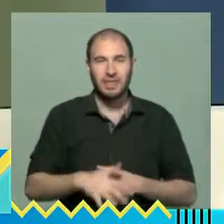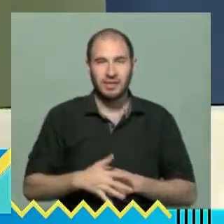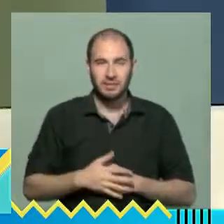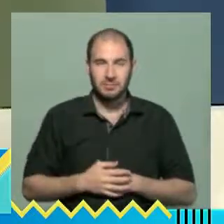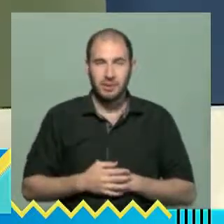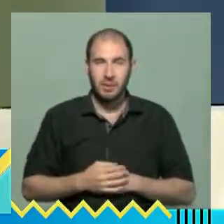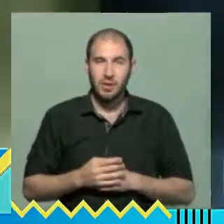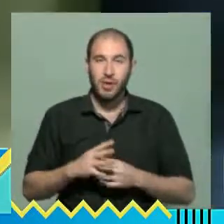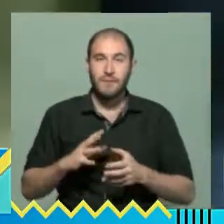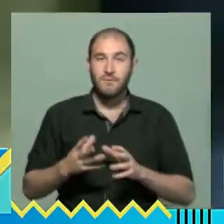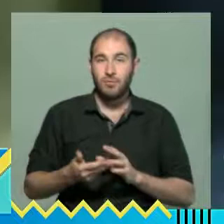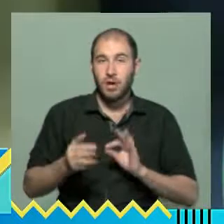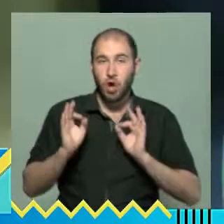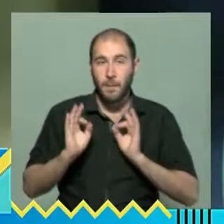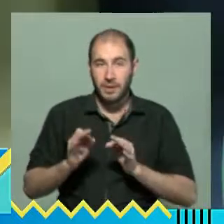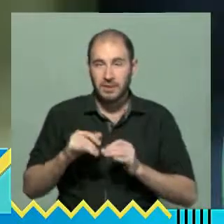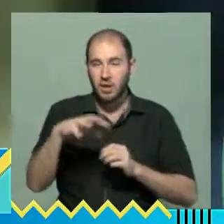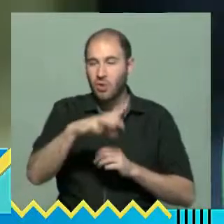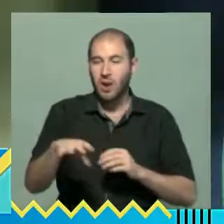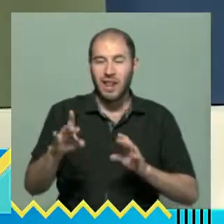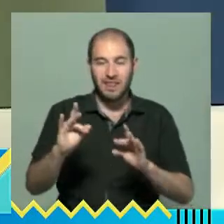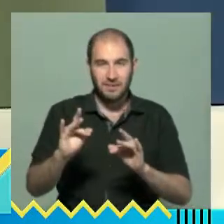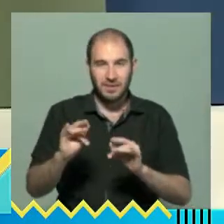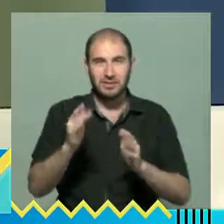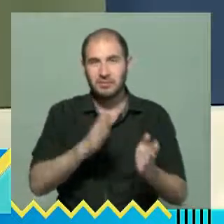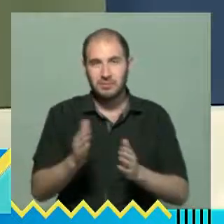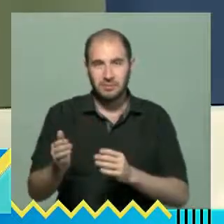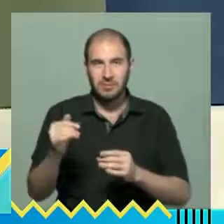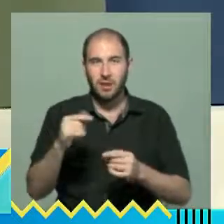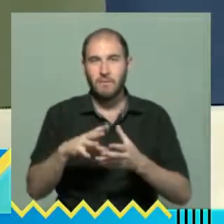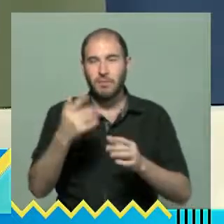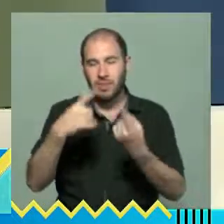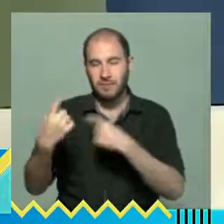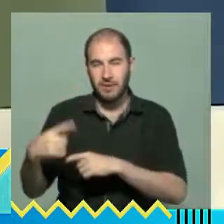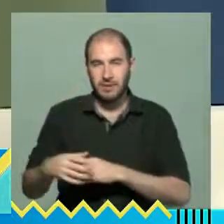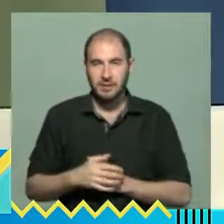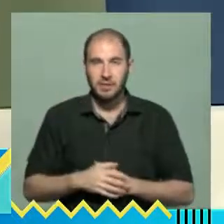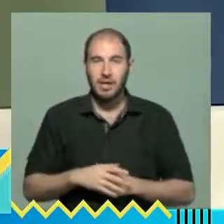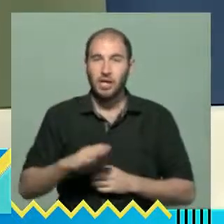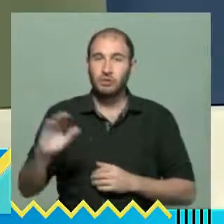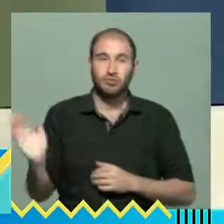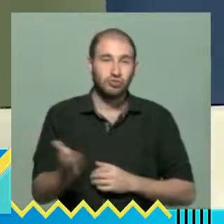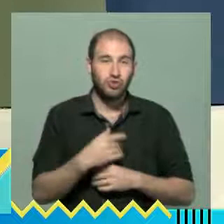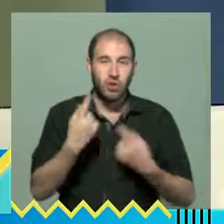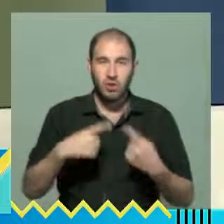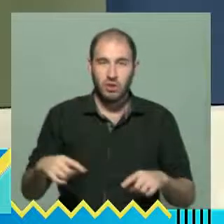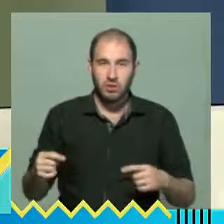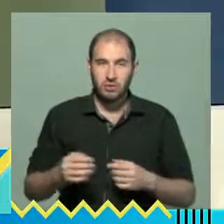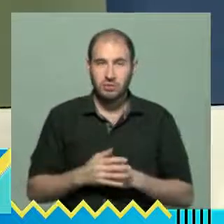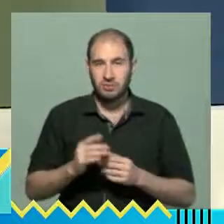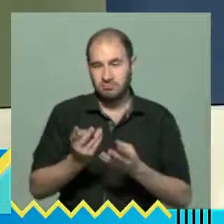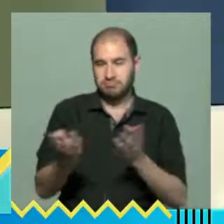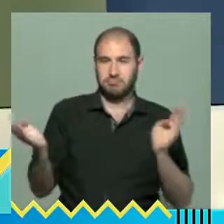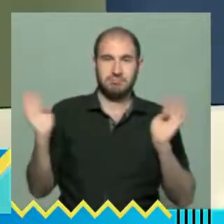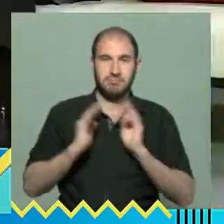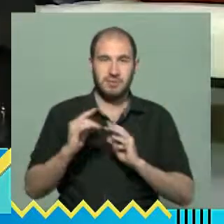de manera integral escenarios complejos, sistémicos y de múltiples planos. todas las realidades que están a nuestro alrededor en